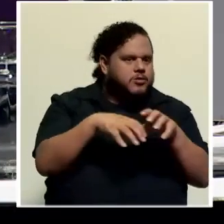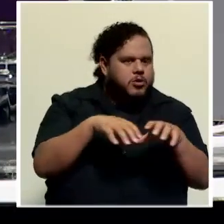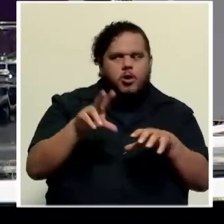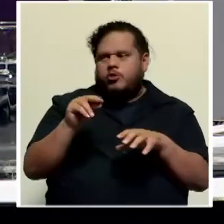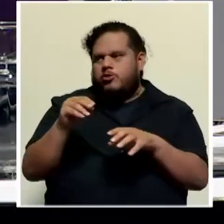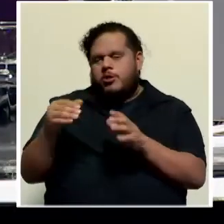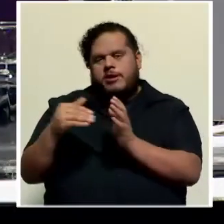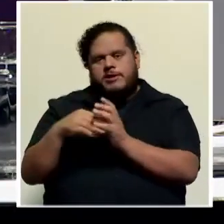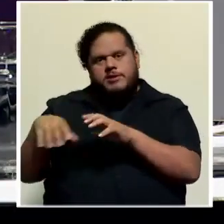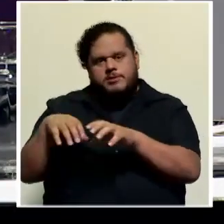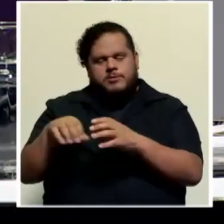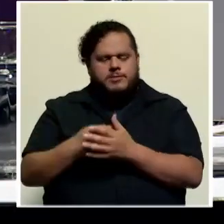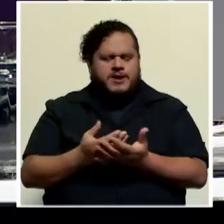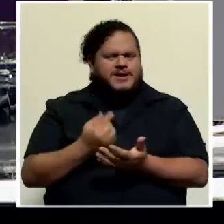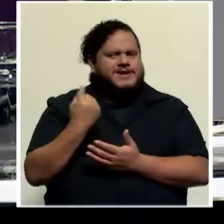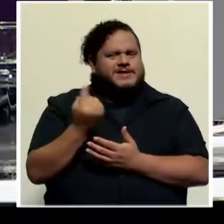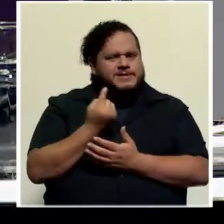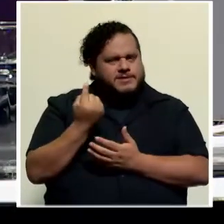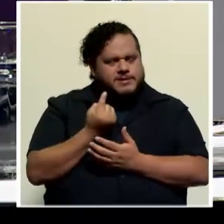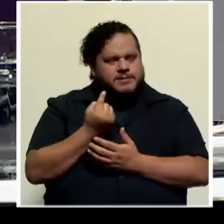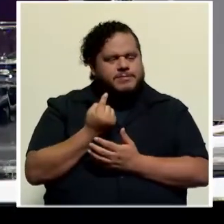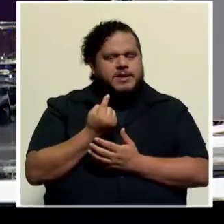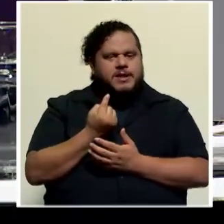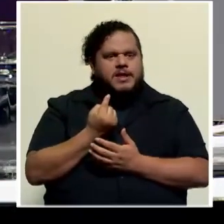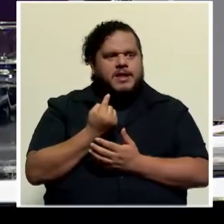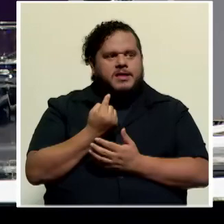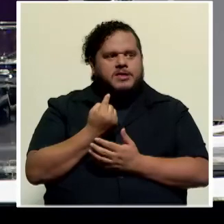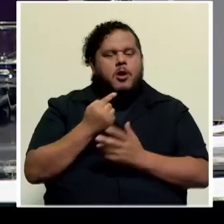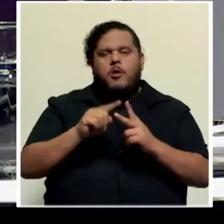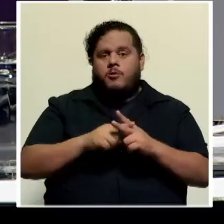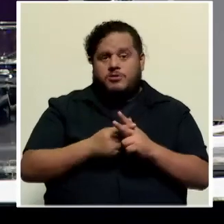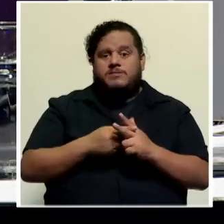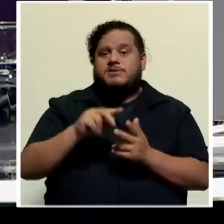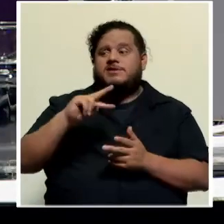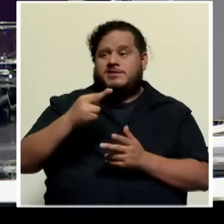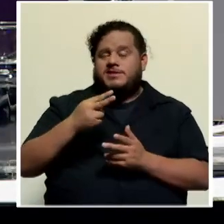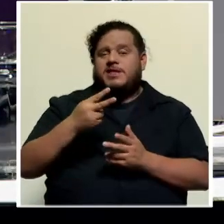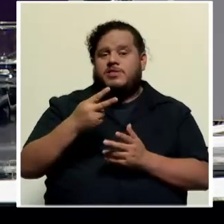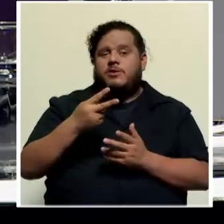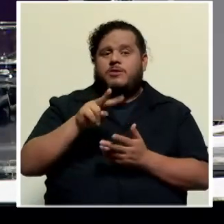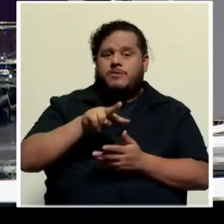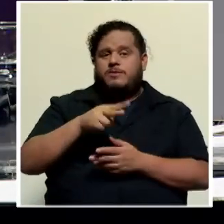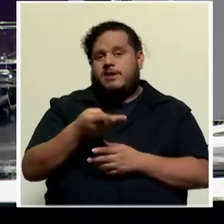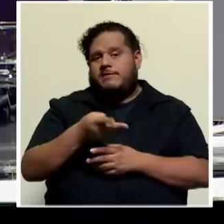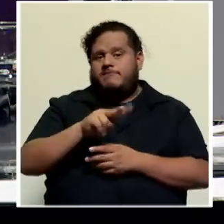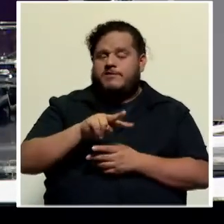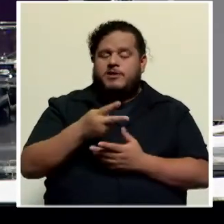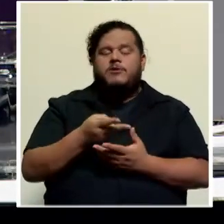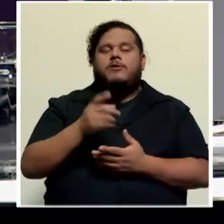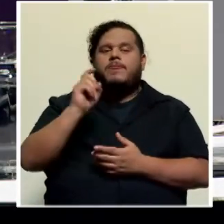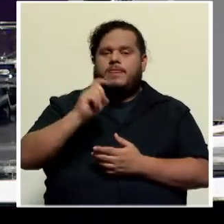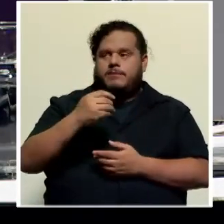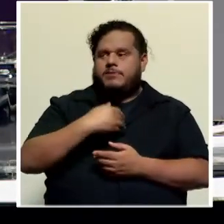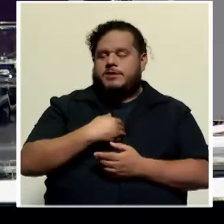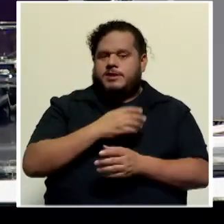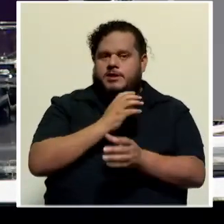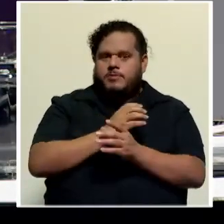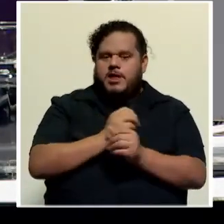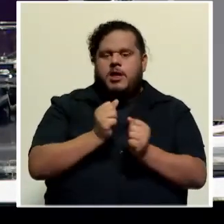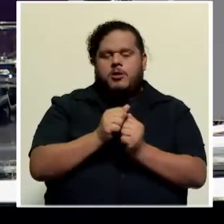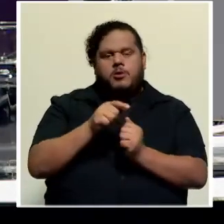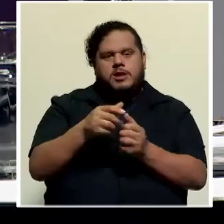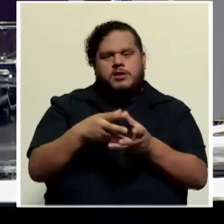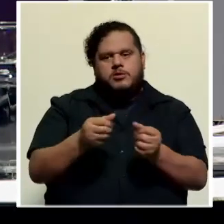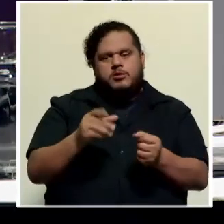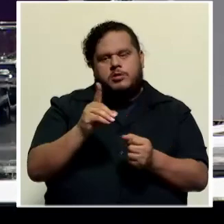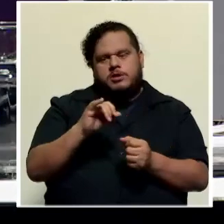económica, siempre es un arma de doble filo y tenemos que tener mucho cuidado con esa visión dicotómica de